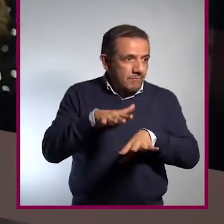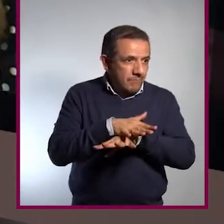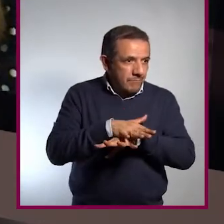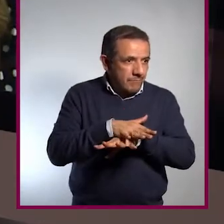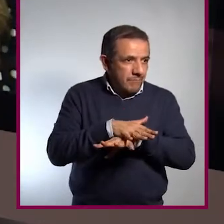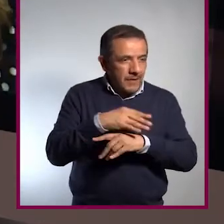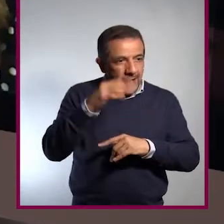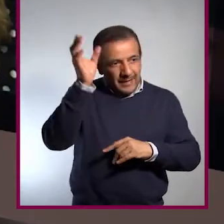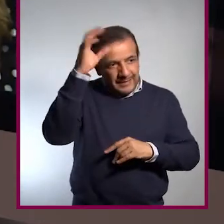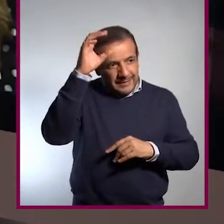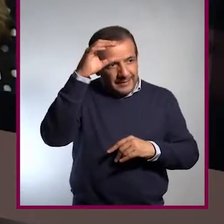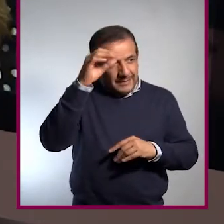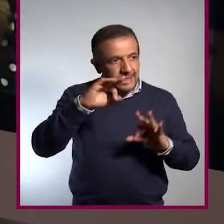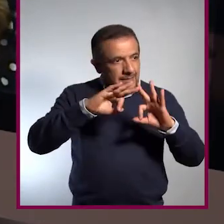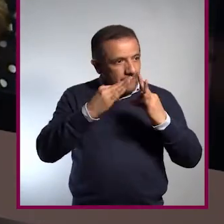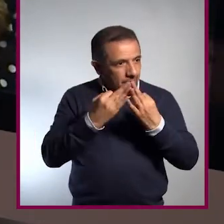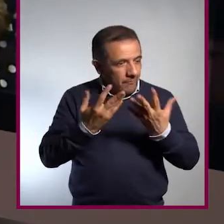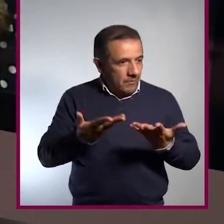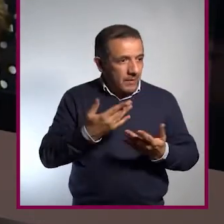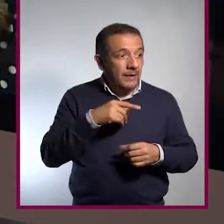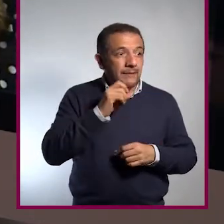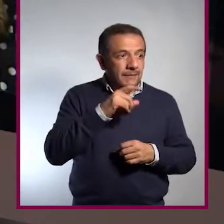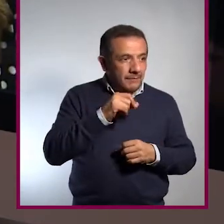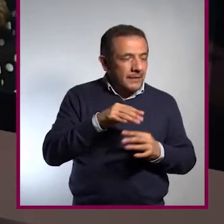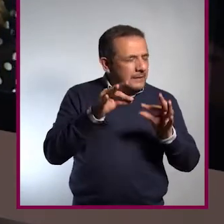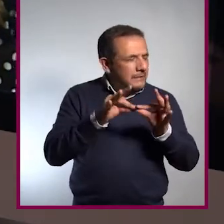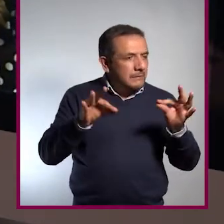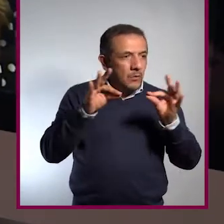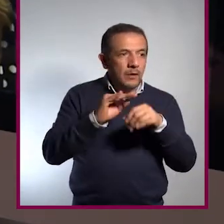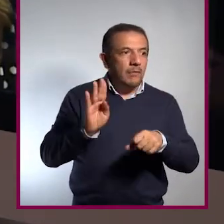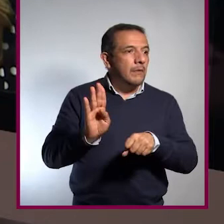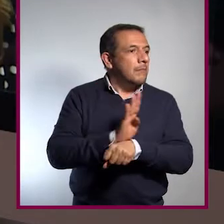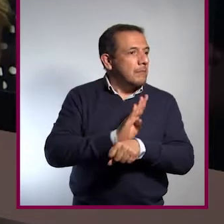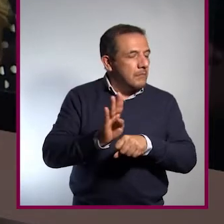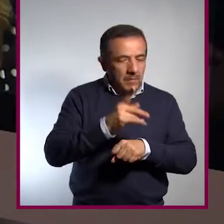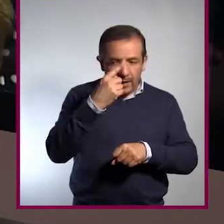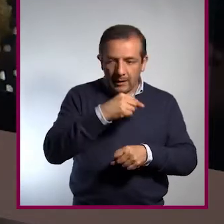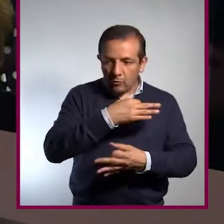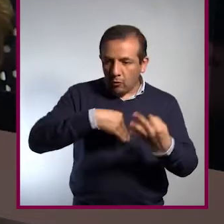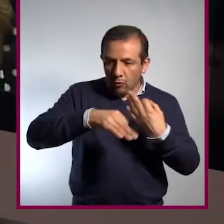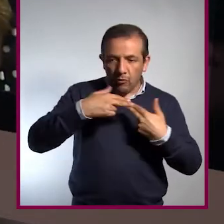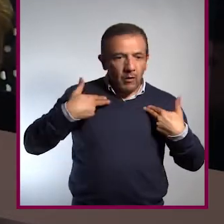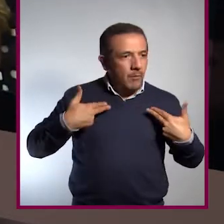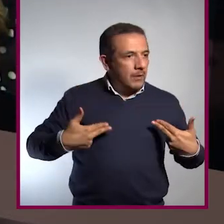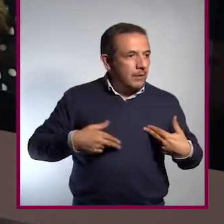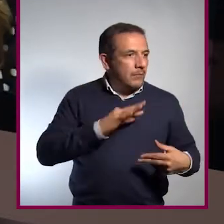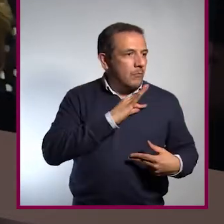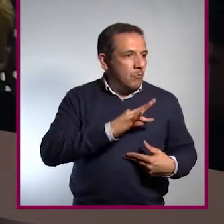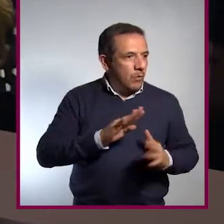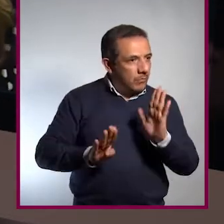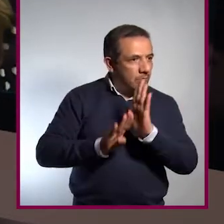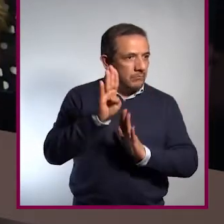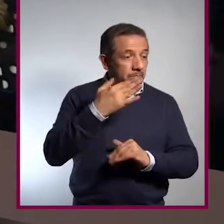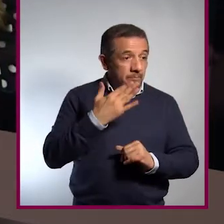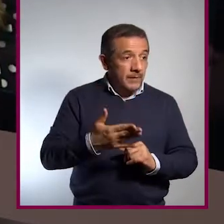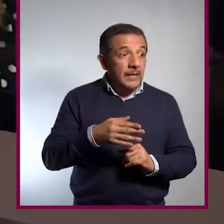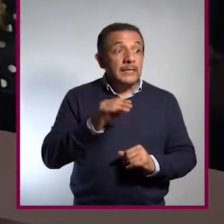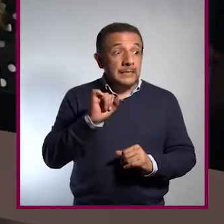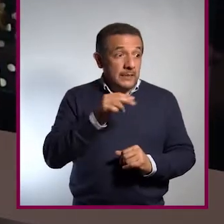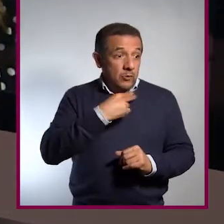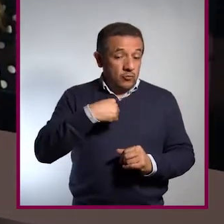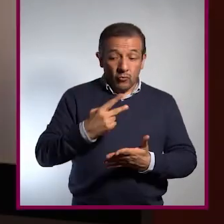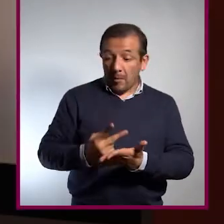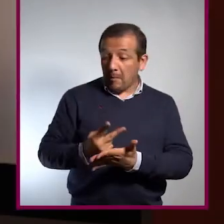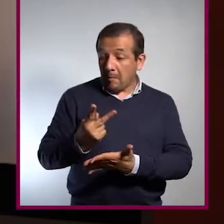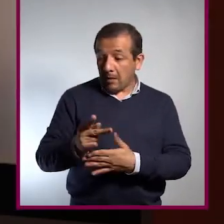el paradigma científico y tienen que tener un gran beneficio para toda la humanidad. Entonces, es importante resaltar que no se le da